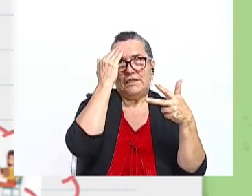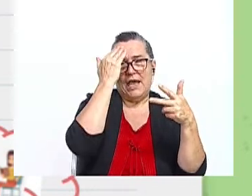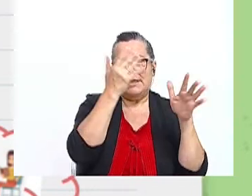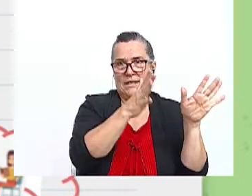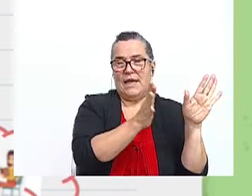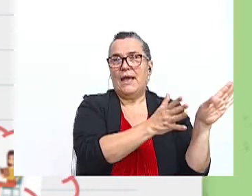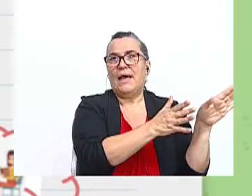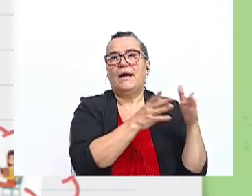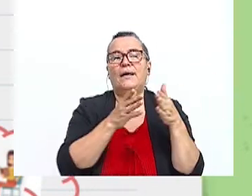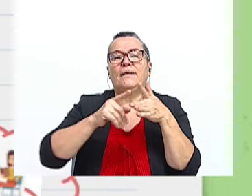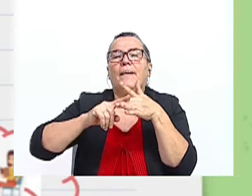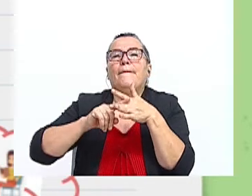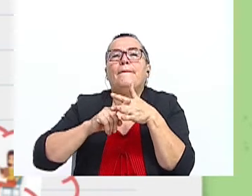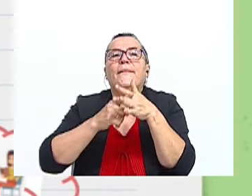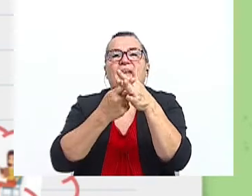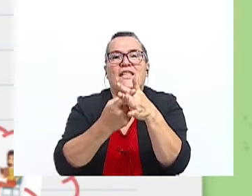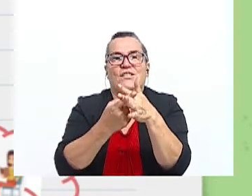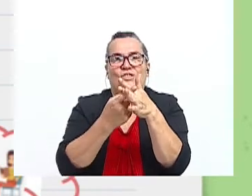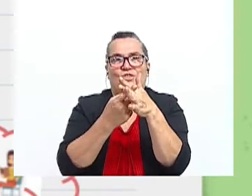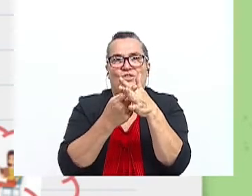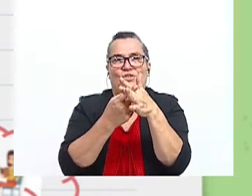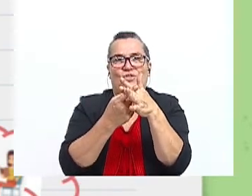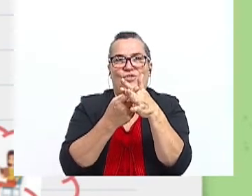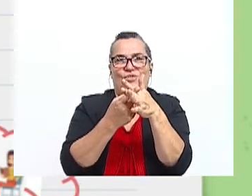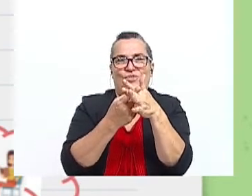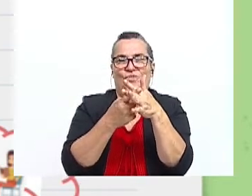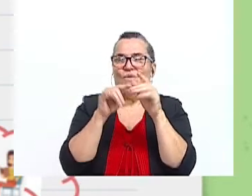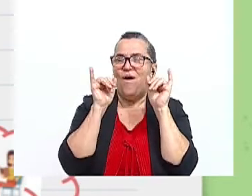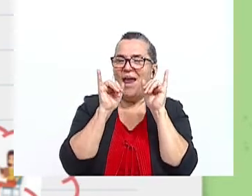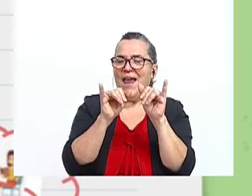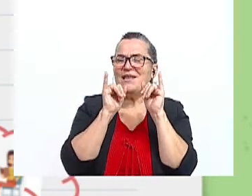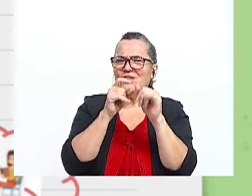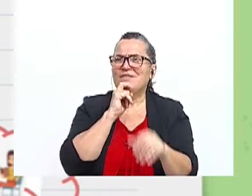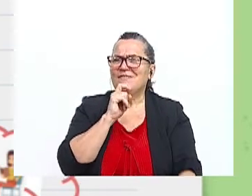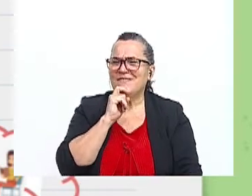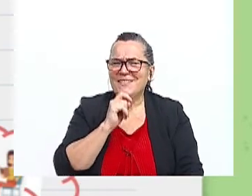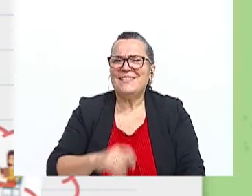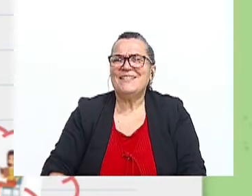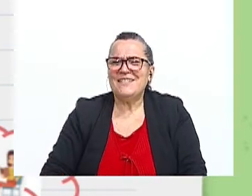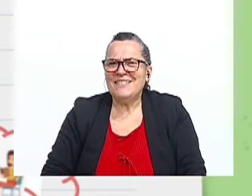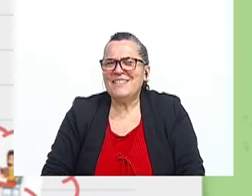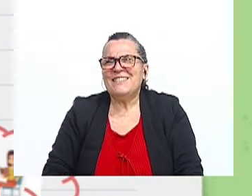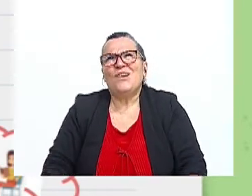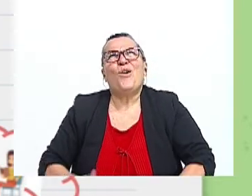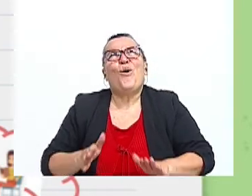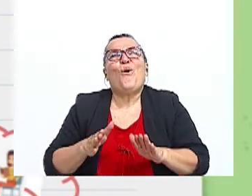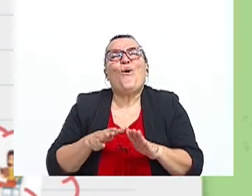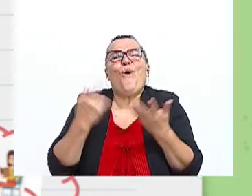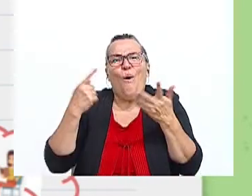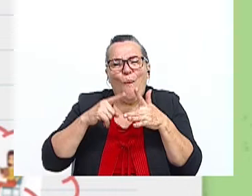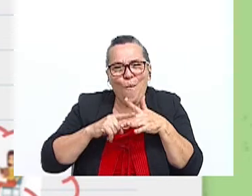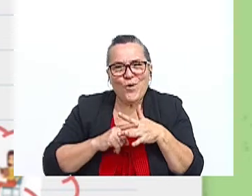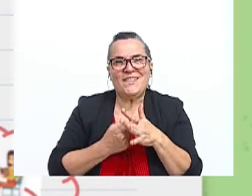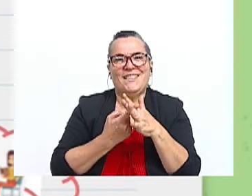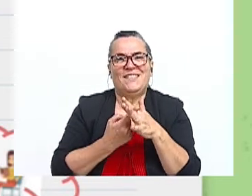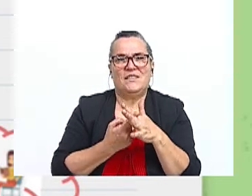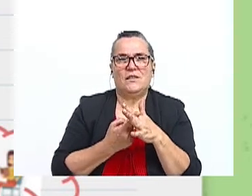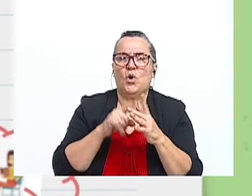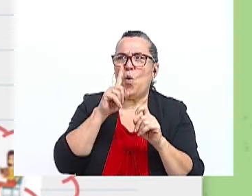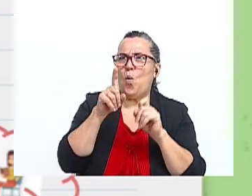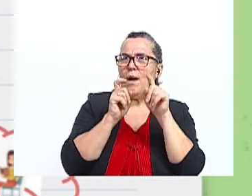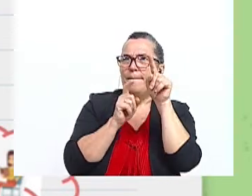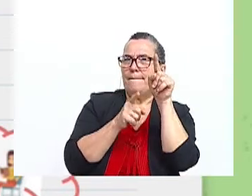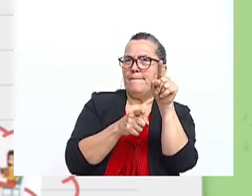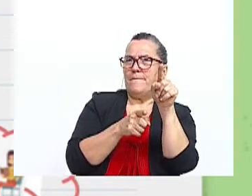a empezar por el inicio y esta es la parte más difícil. ¿Cómo voy a iniciar? Si con una